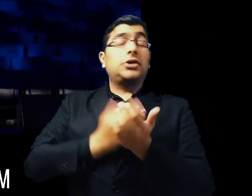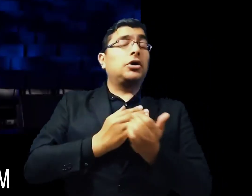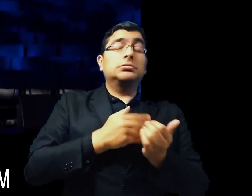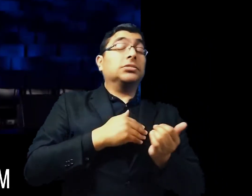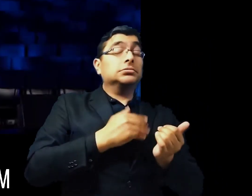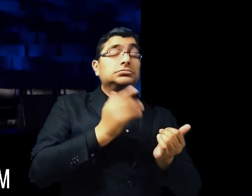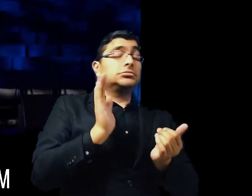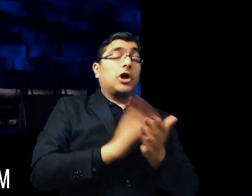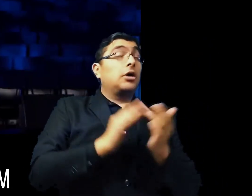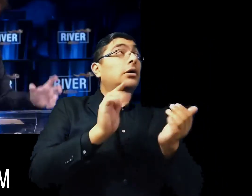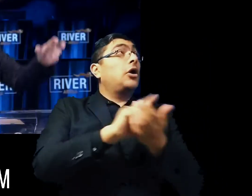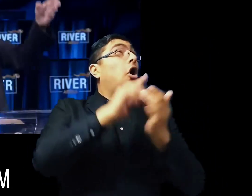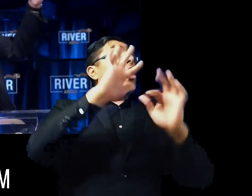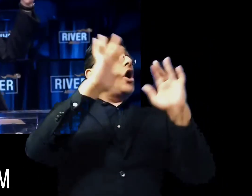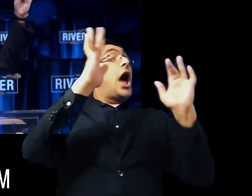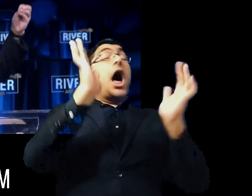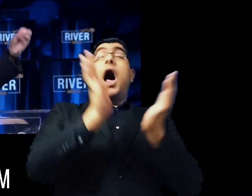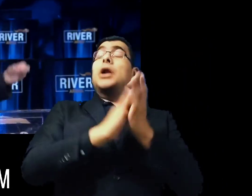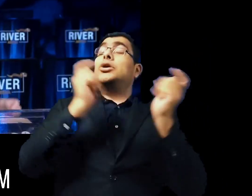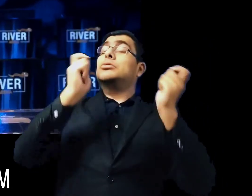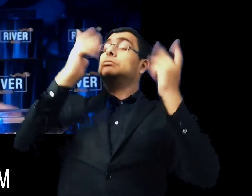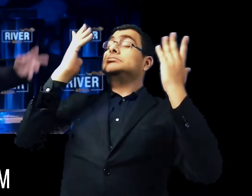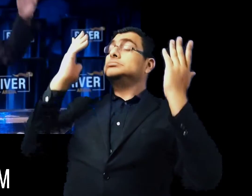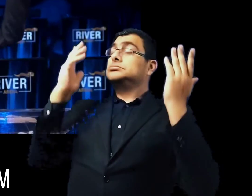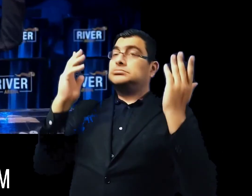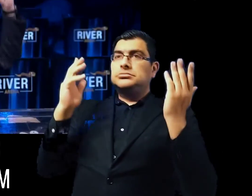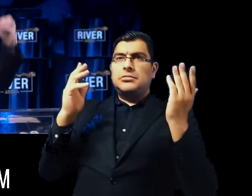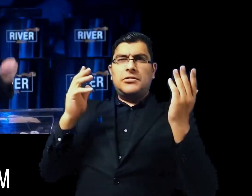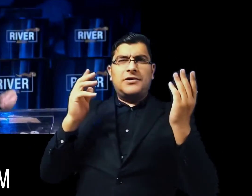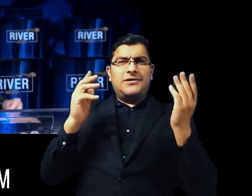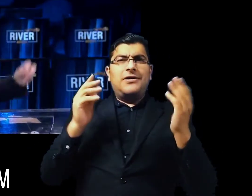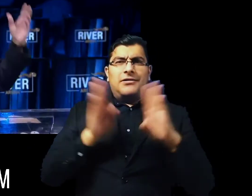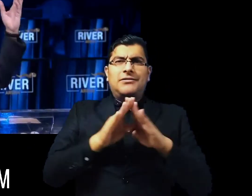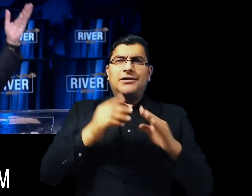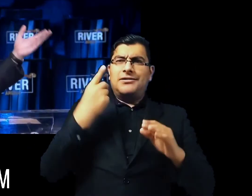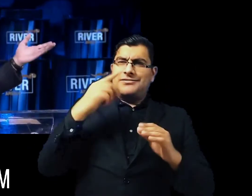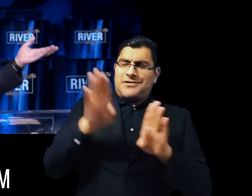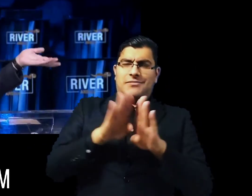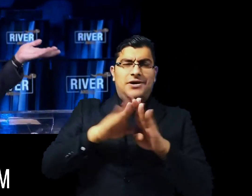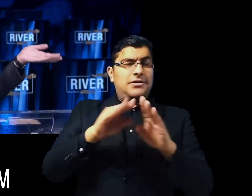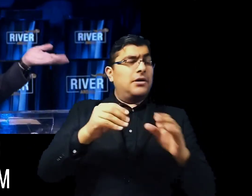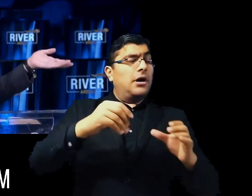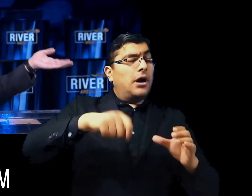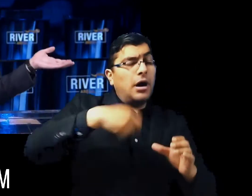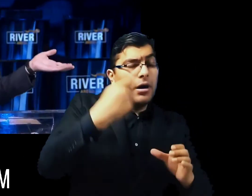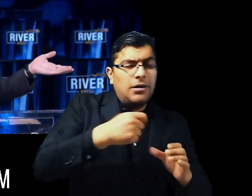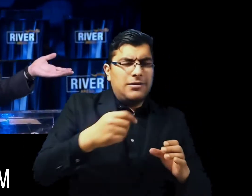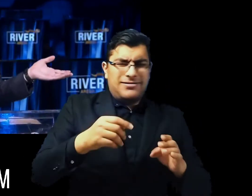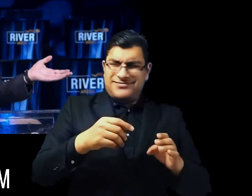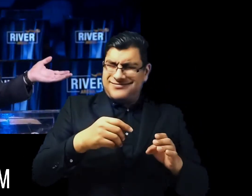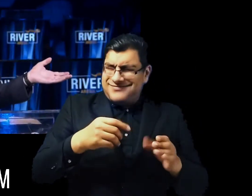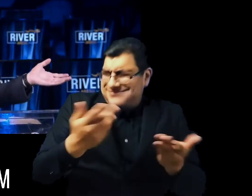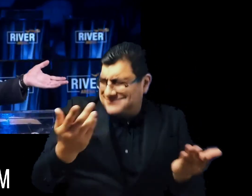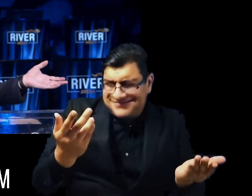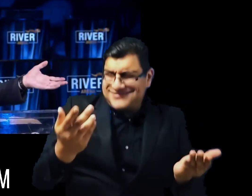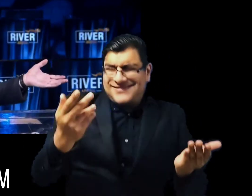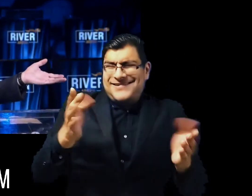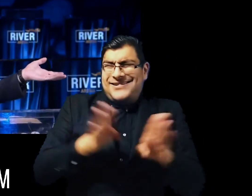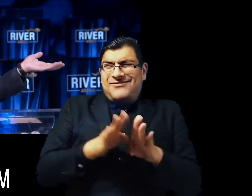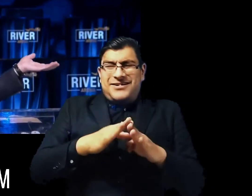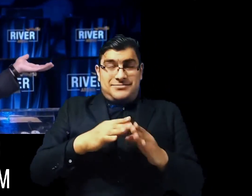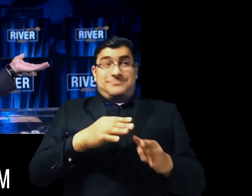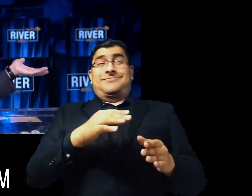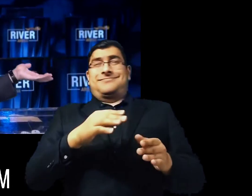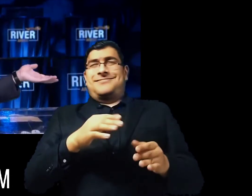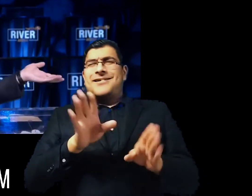gloria, aleluya. O sea, nunca le dejan de bajar mail del cielo mientras están comiendo carne. Yo